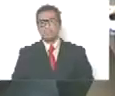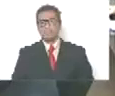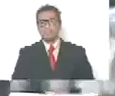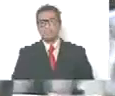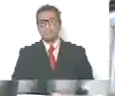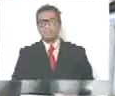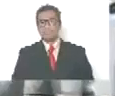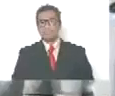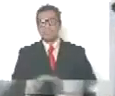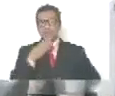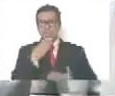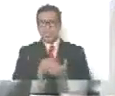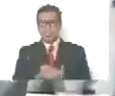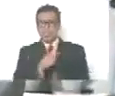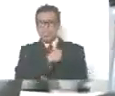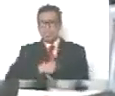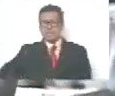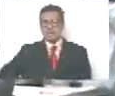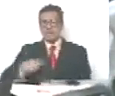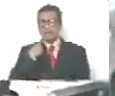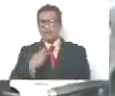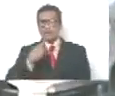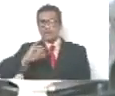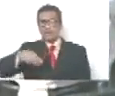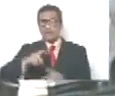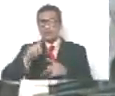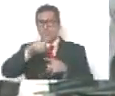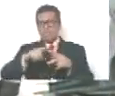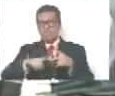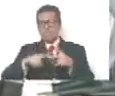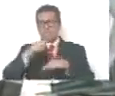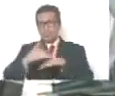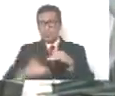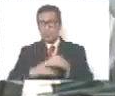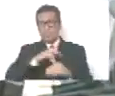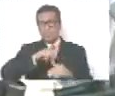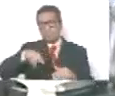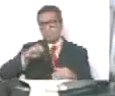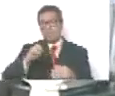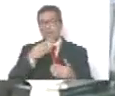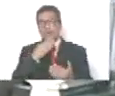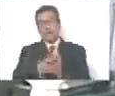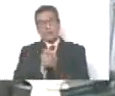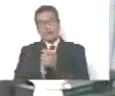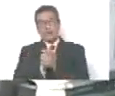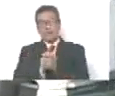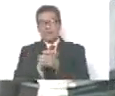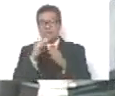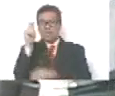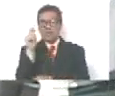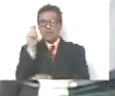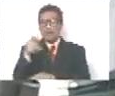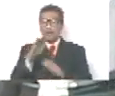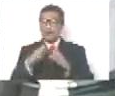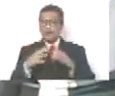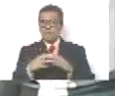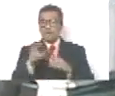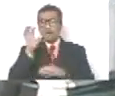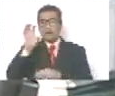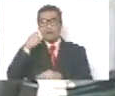Gracias, ciudadano presidente Jorge Rodríguez, primer vicepresidente Pedro Infante, colegas parlamentarios, el país que nos ve a través de los